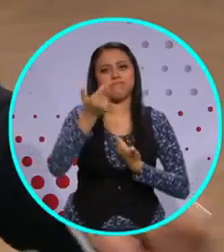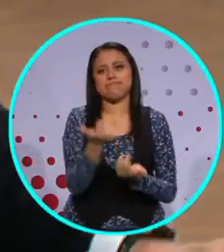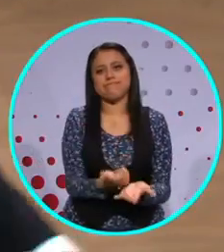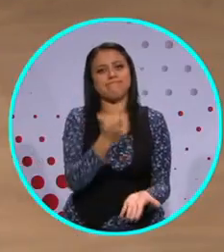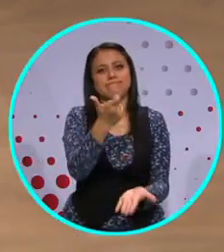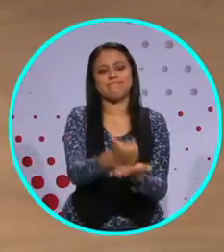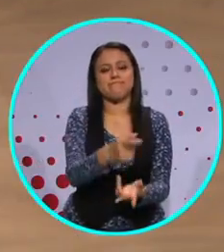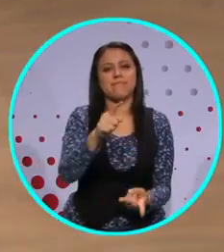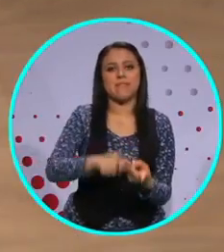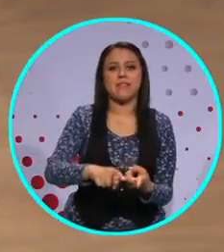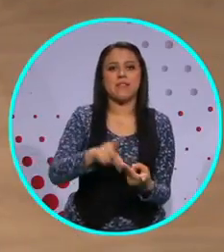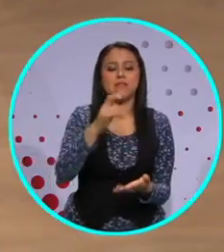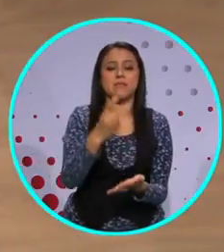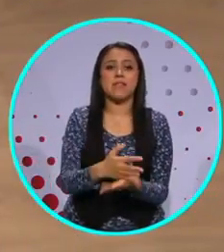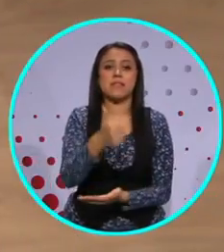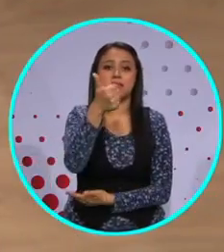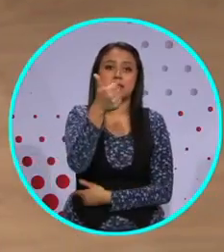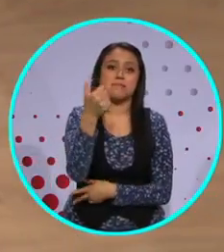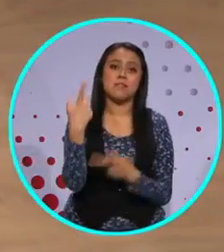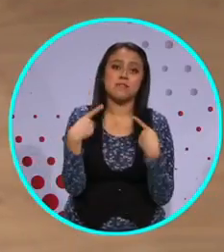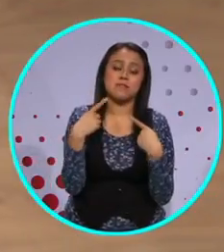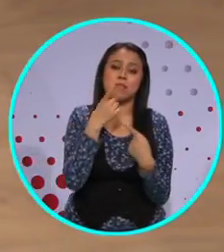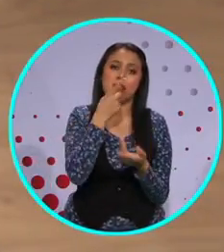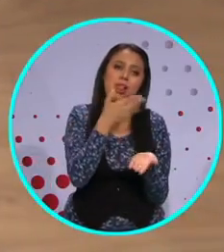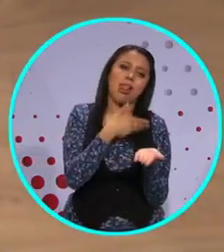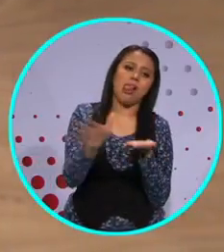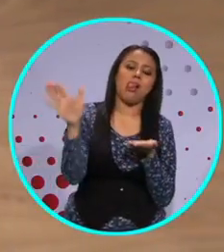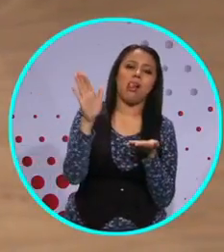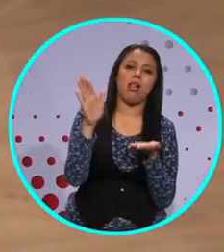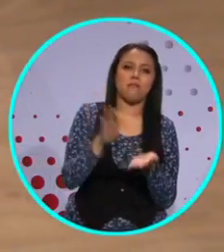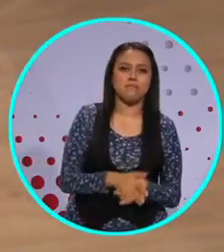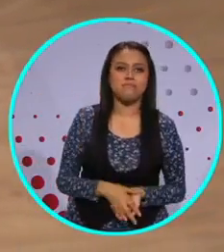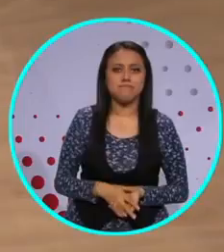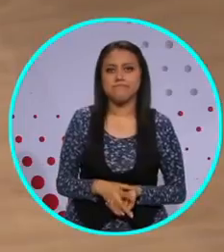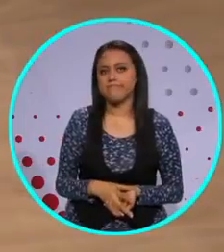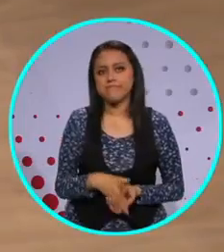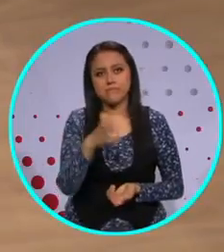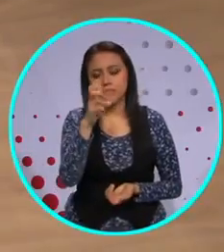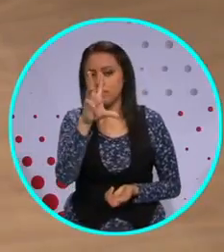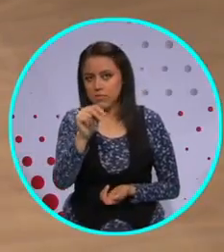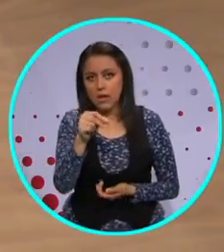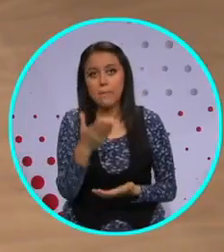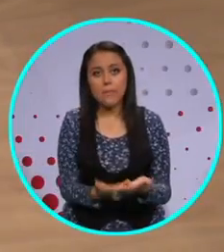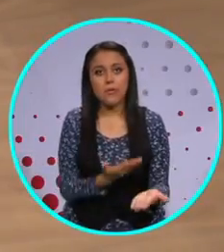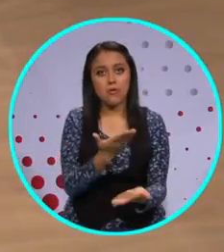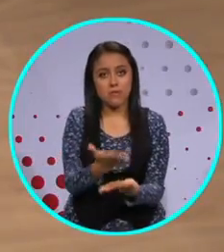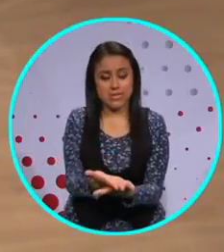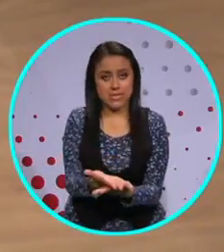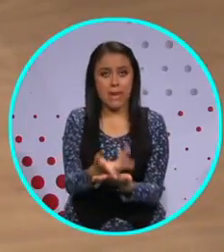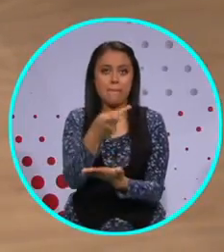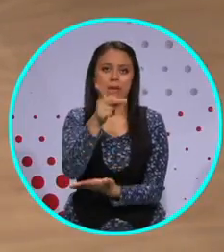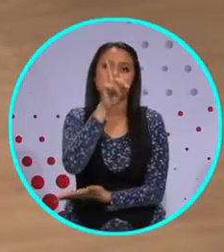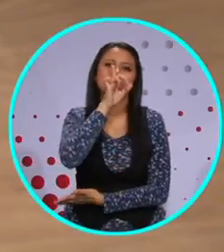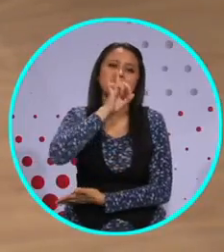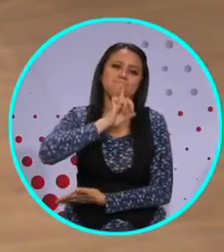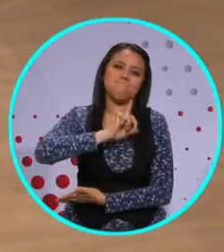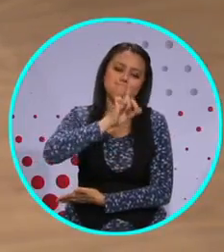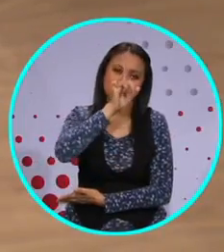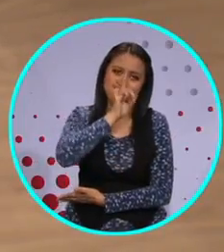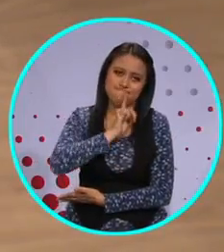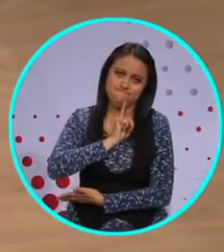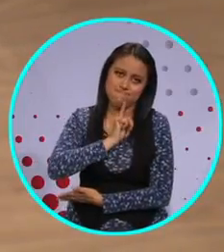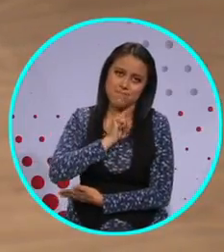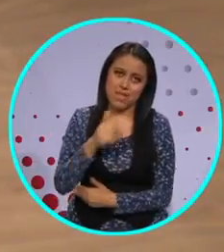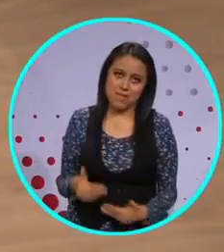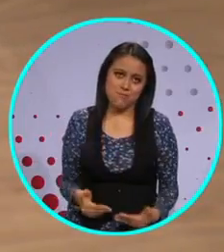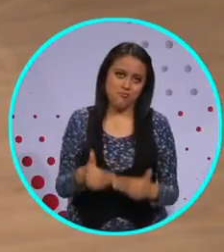y lo sacan ahorita nomás faltan seis personas para votar o no no le da el tiempo para conseguir el muro una campana o una promesa campaña de las mentirosas y más